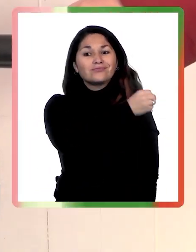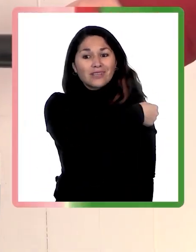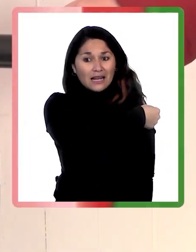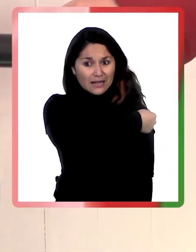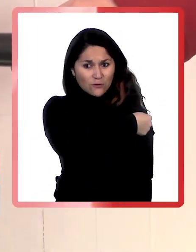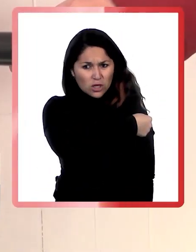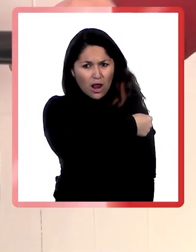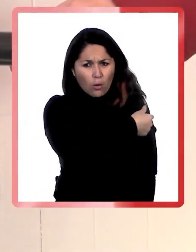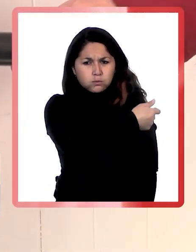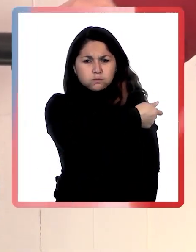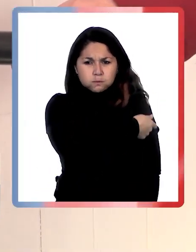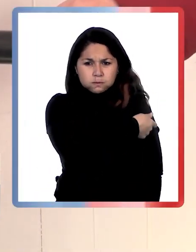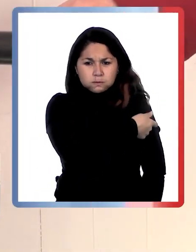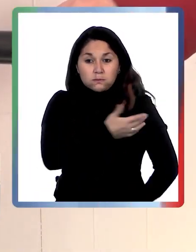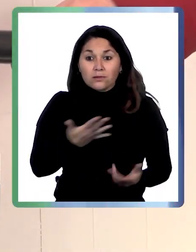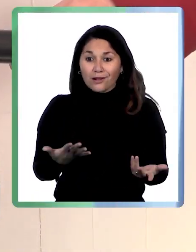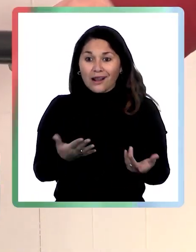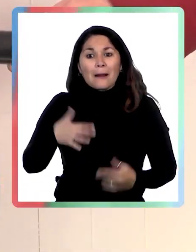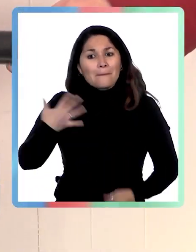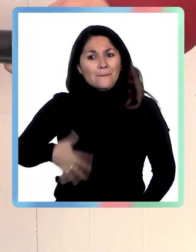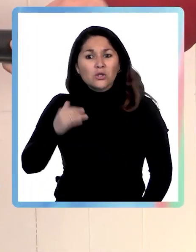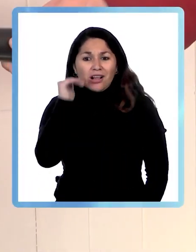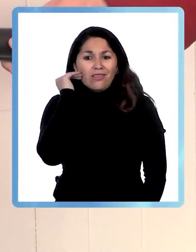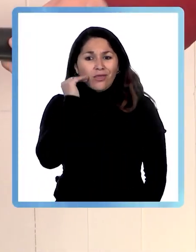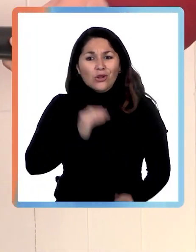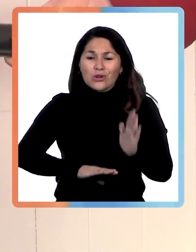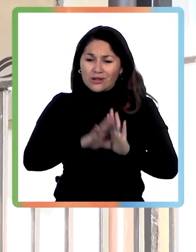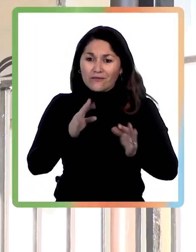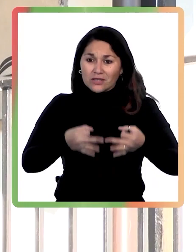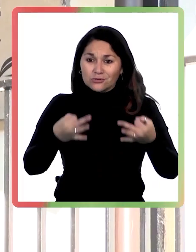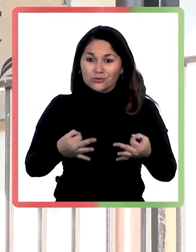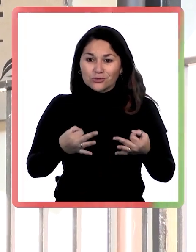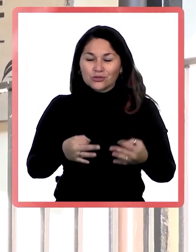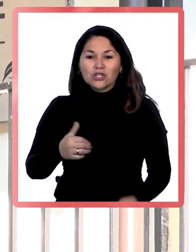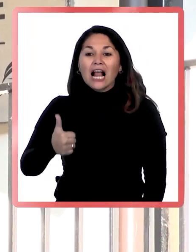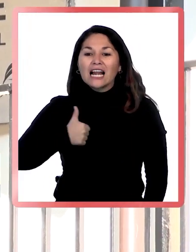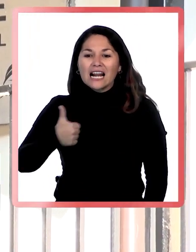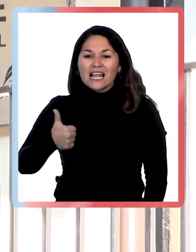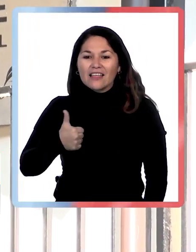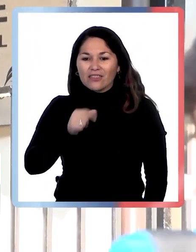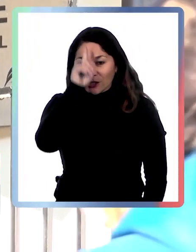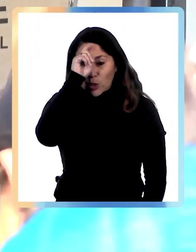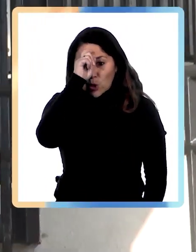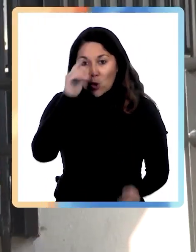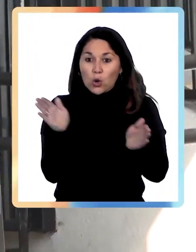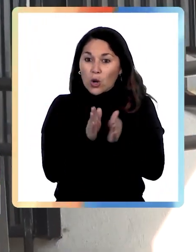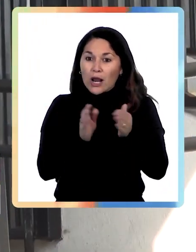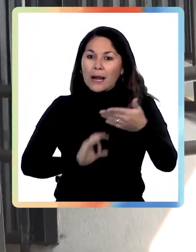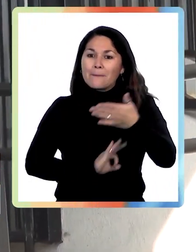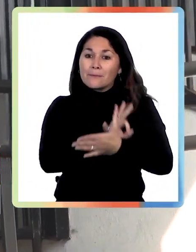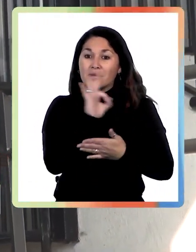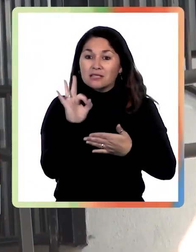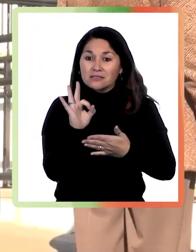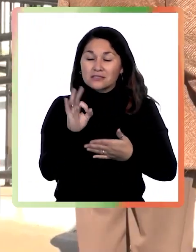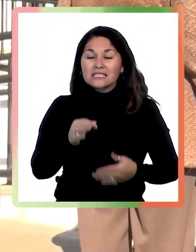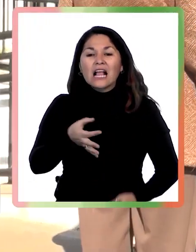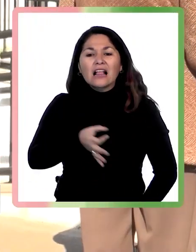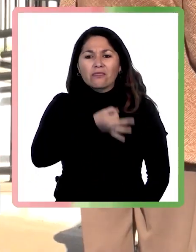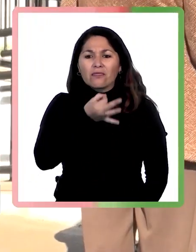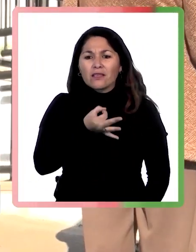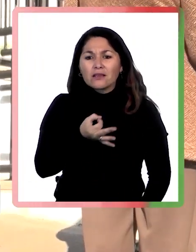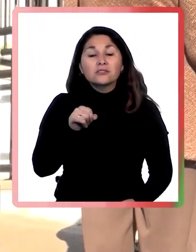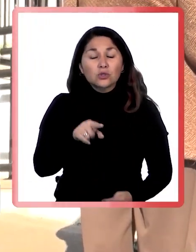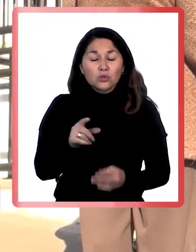porque los niños sobre todo es muy importante que ellos Tenga la vacuna al día el director del consultorio amanecer Jorge Valenzuela